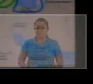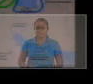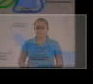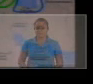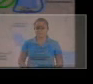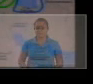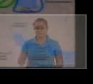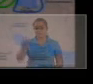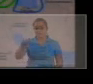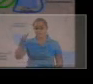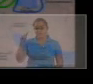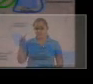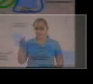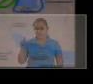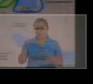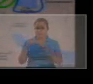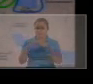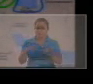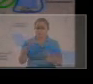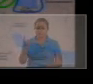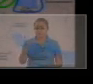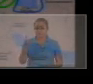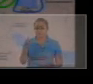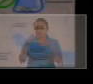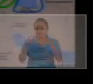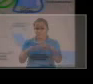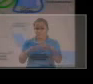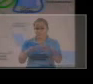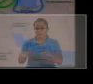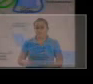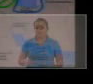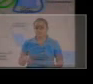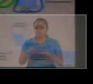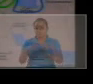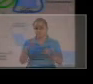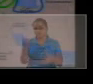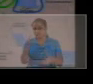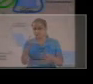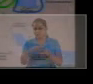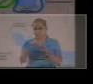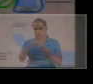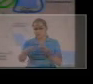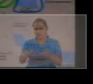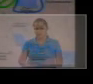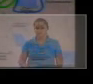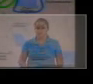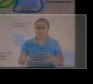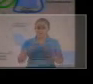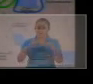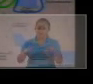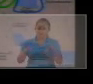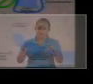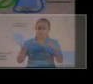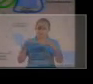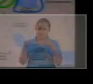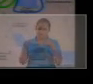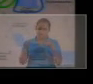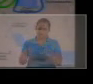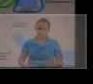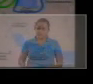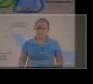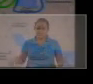electo democráticamente y fue puesto en el gobierno por elección popular. Pero resulta que la